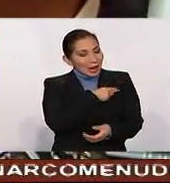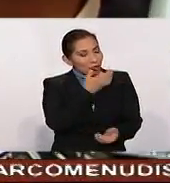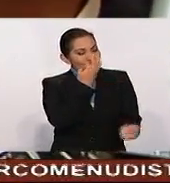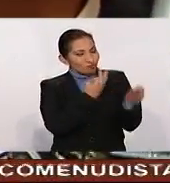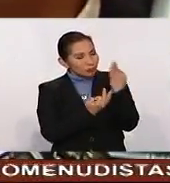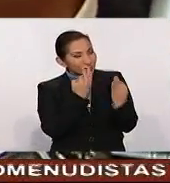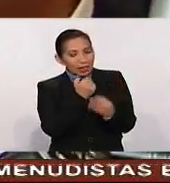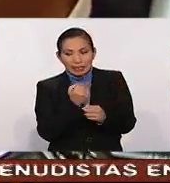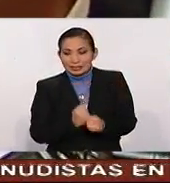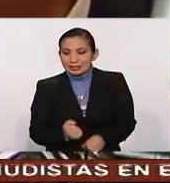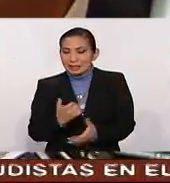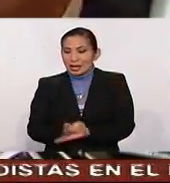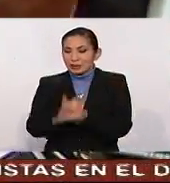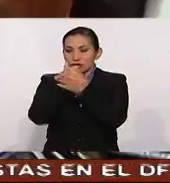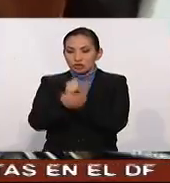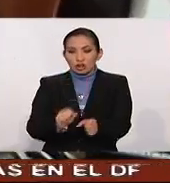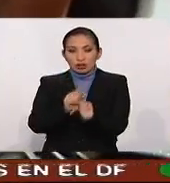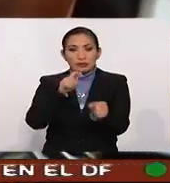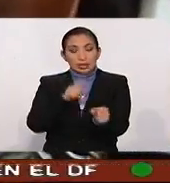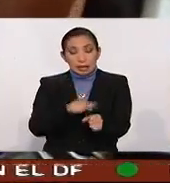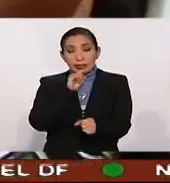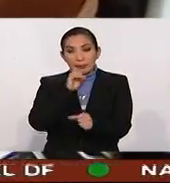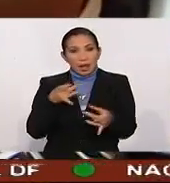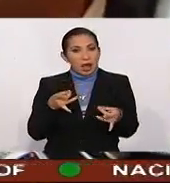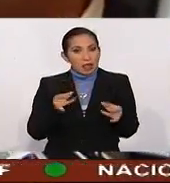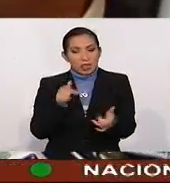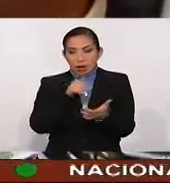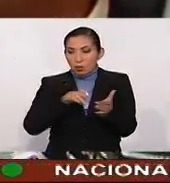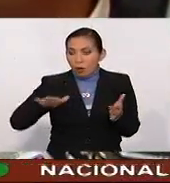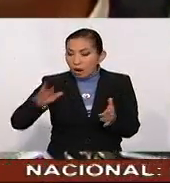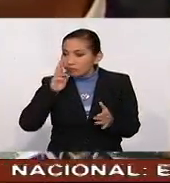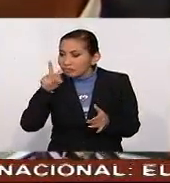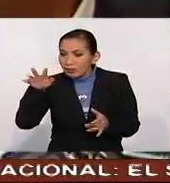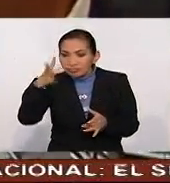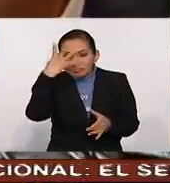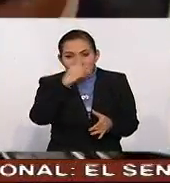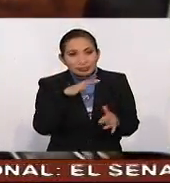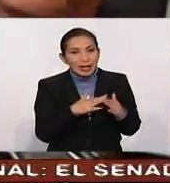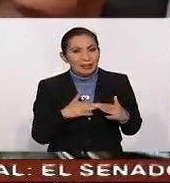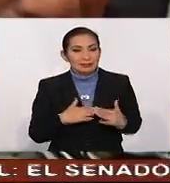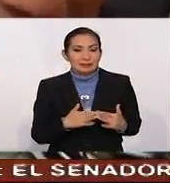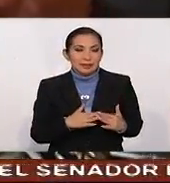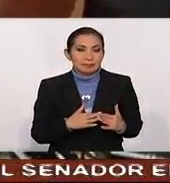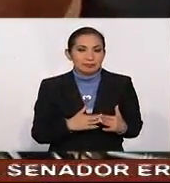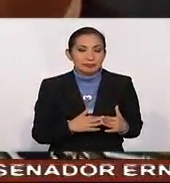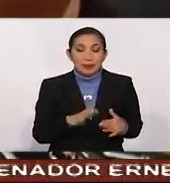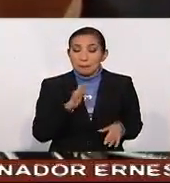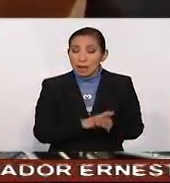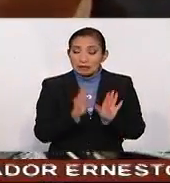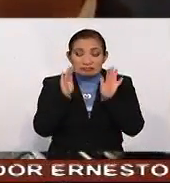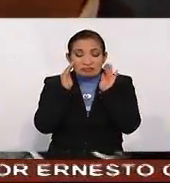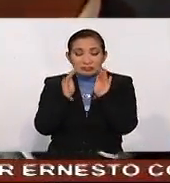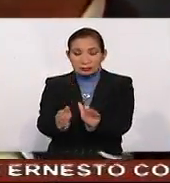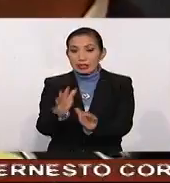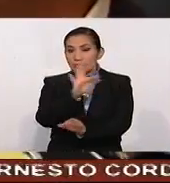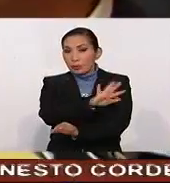de seguridad social, y se mejoraron la calidad de espacios y servicios en la vivienda. De manera particular,